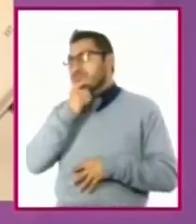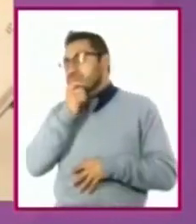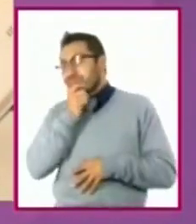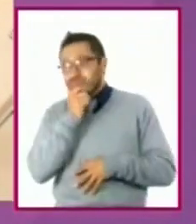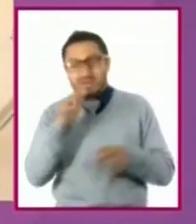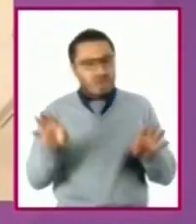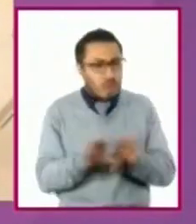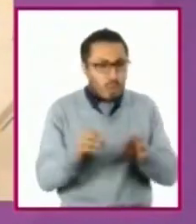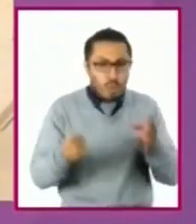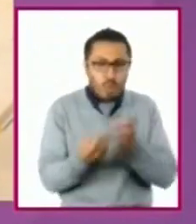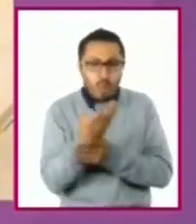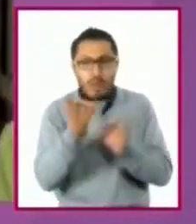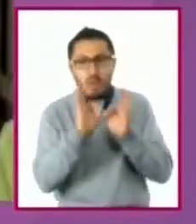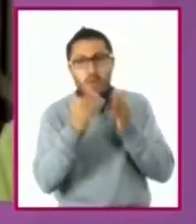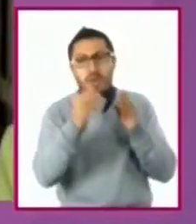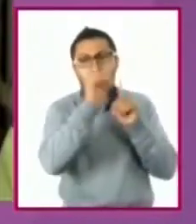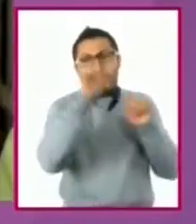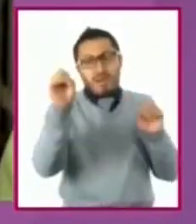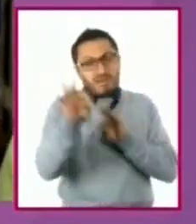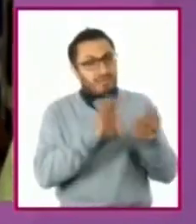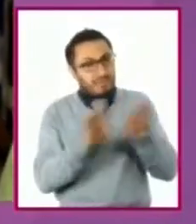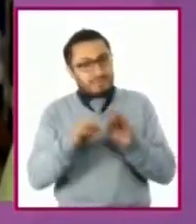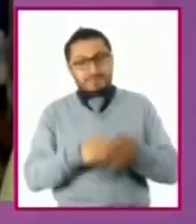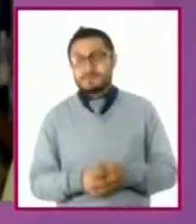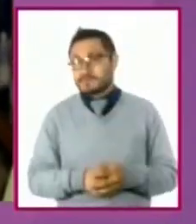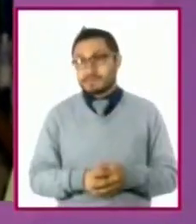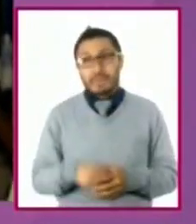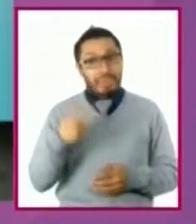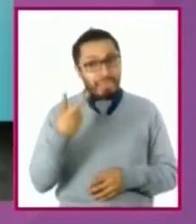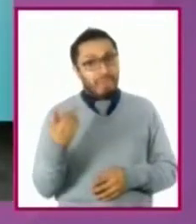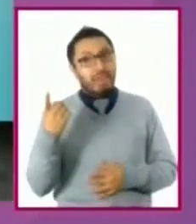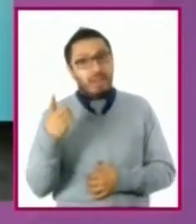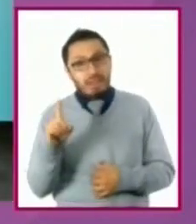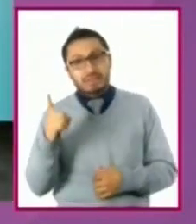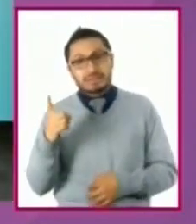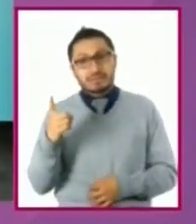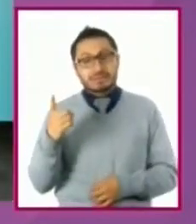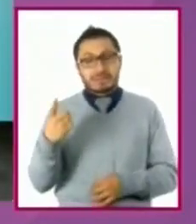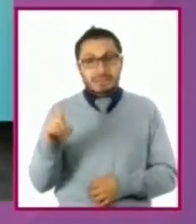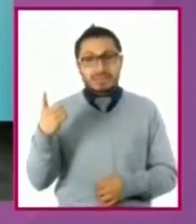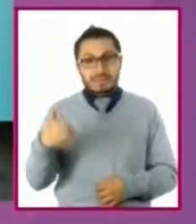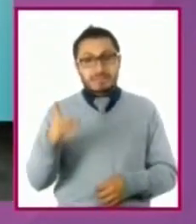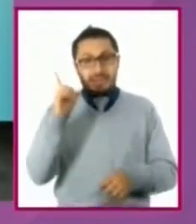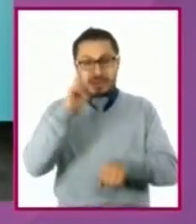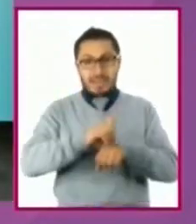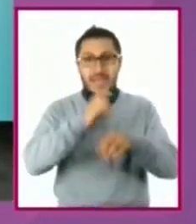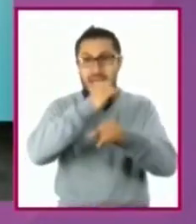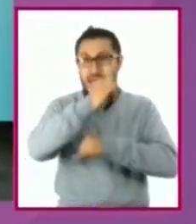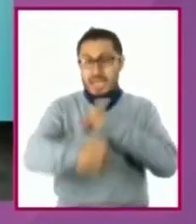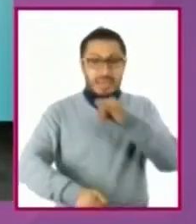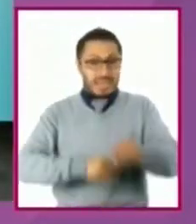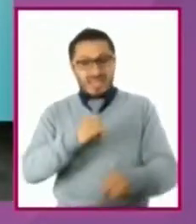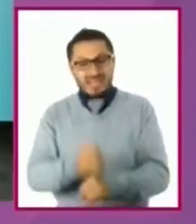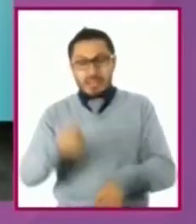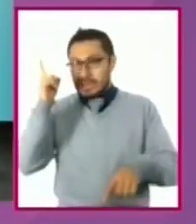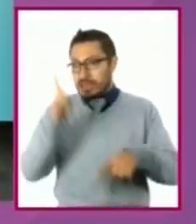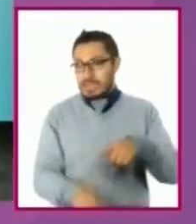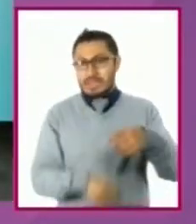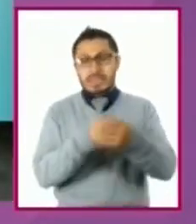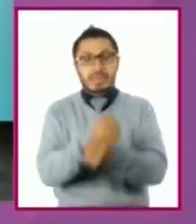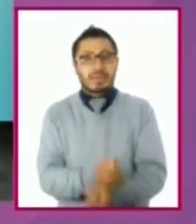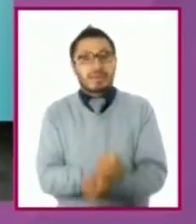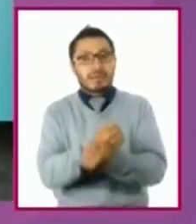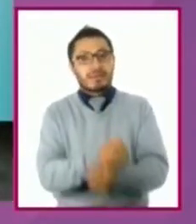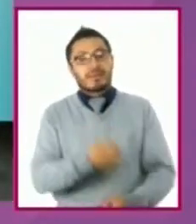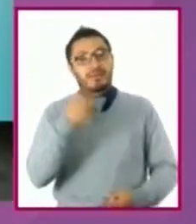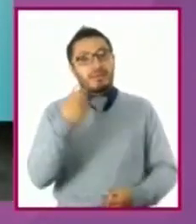nueva organización del sistema laboral. ¿Saben que el 2 de diciembre se celebra el Día Internacional para la Abolición de la Esclavitud para